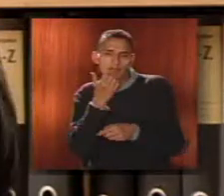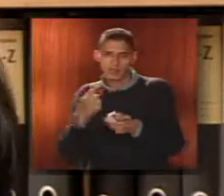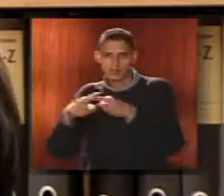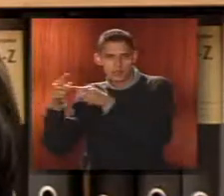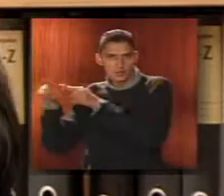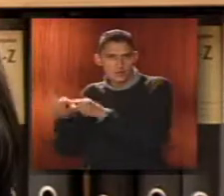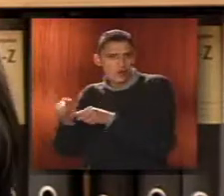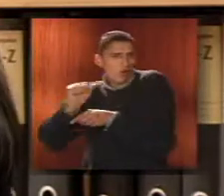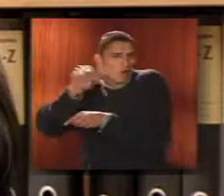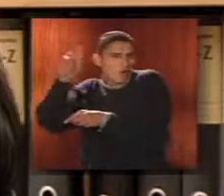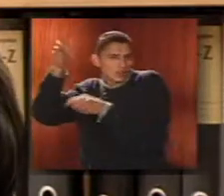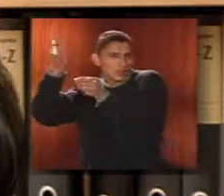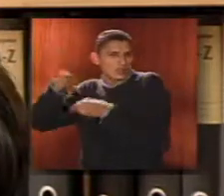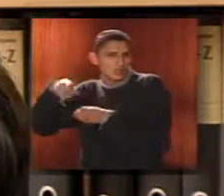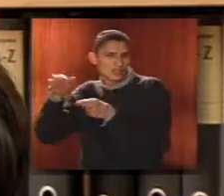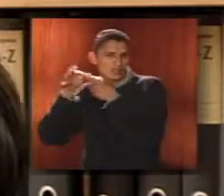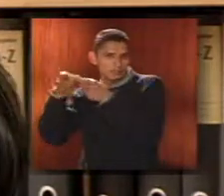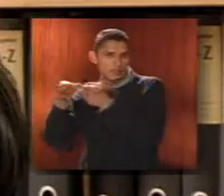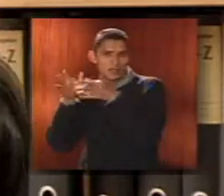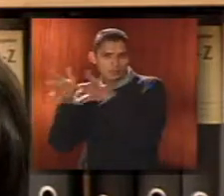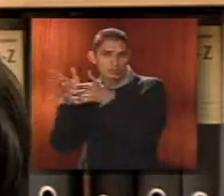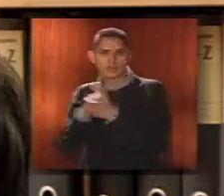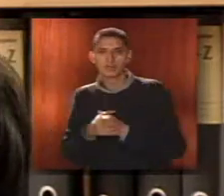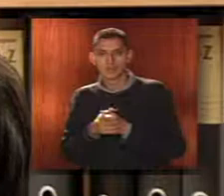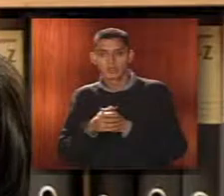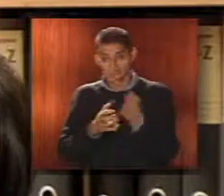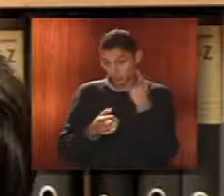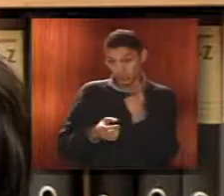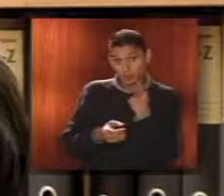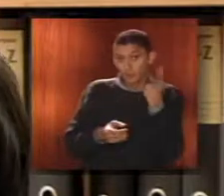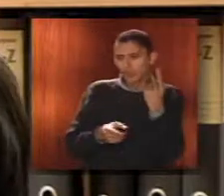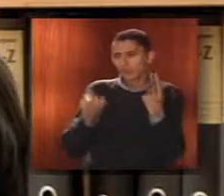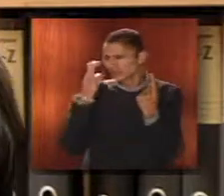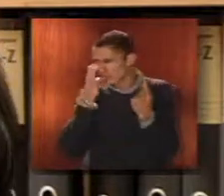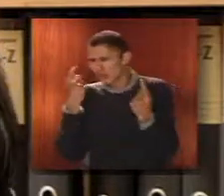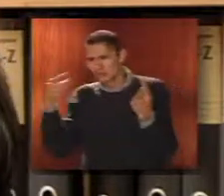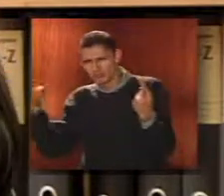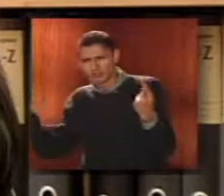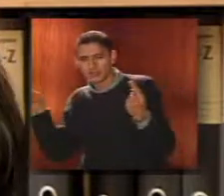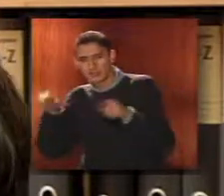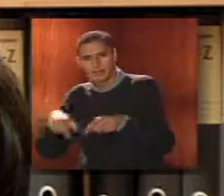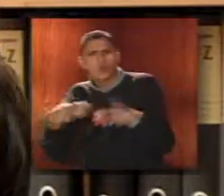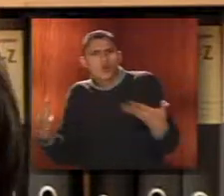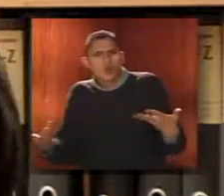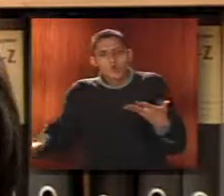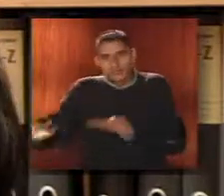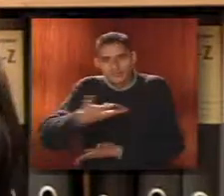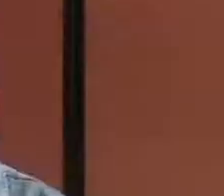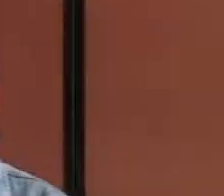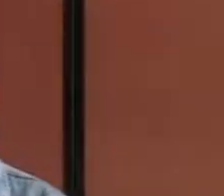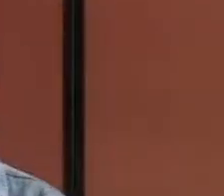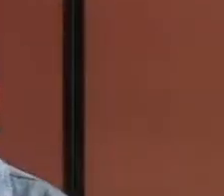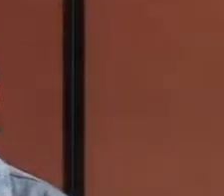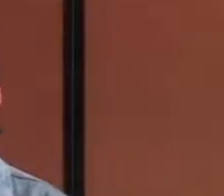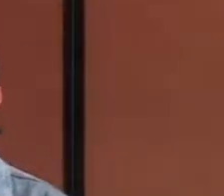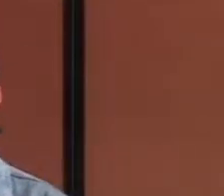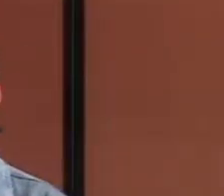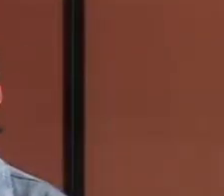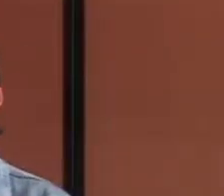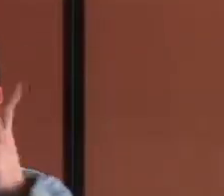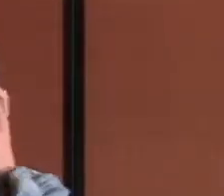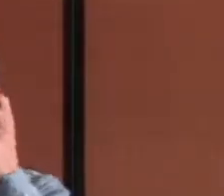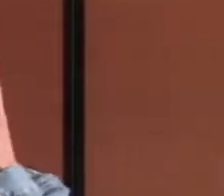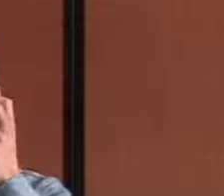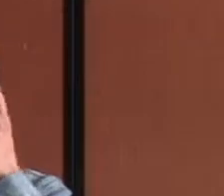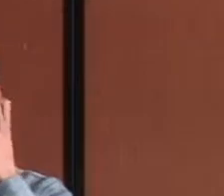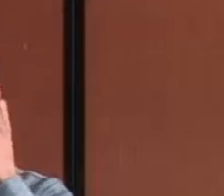otro tipo de poblaciones, entonces tenemos poblaciones con otro tipo de necesidades especiales. ¿Y cómo podemos convivir? Escucho